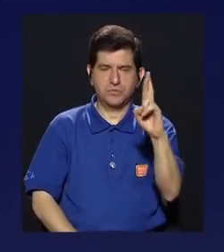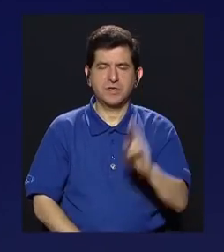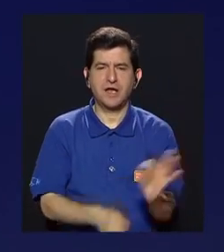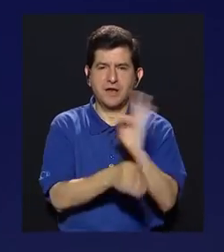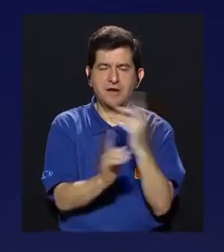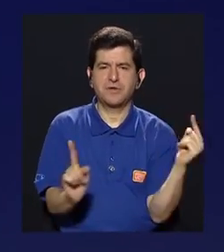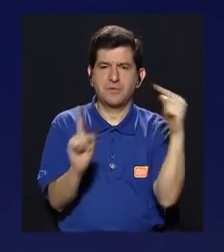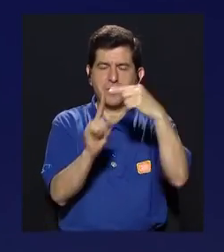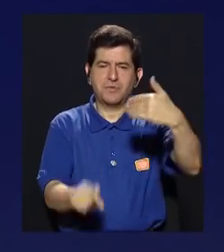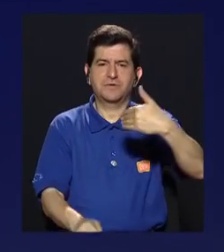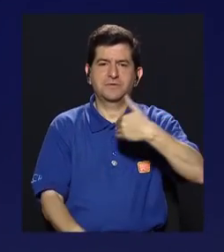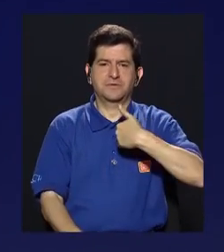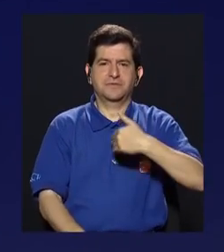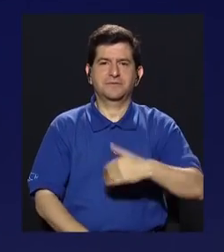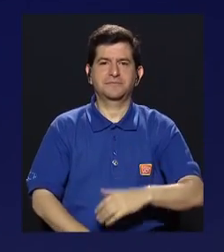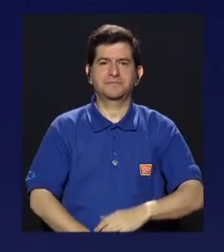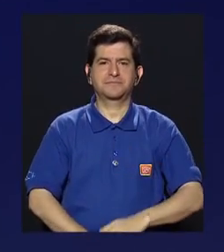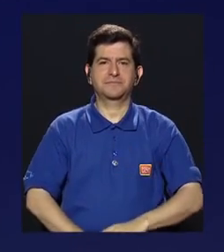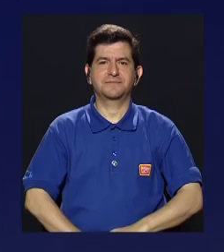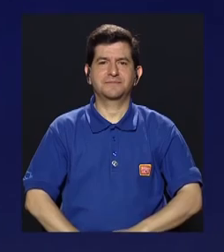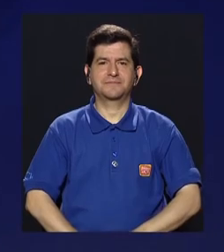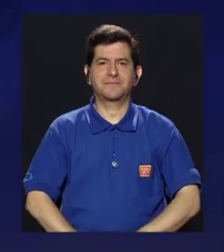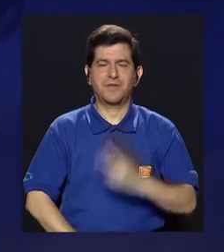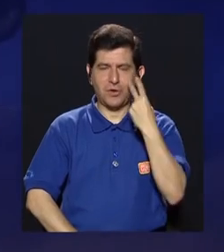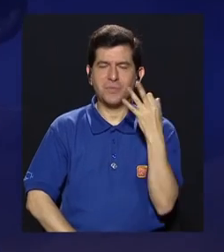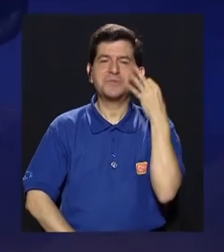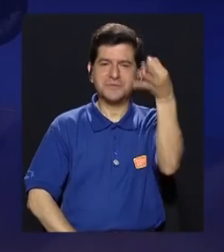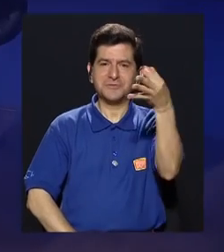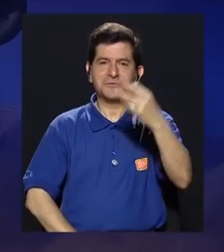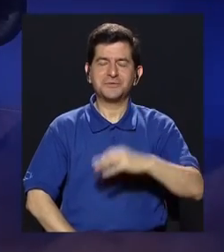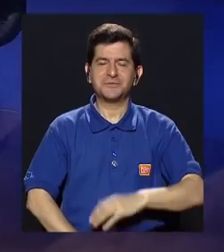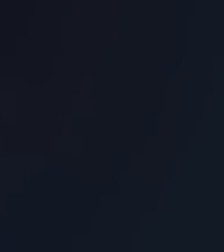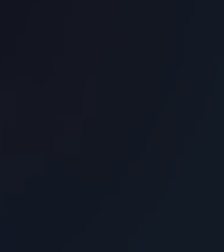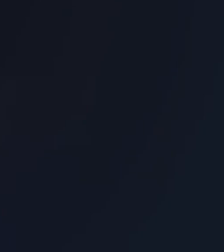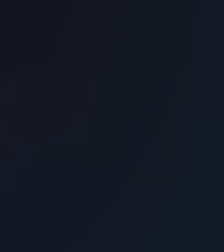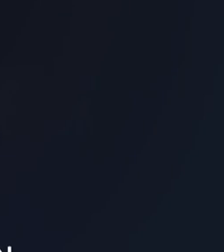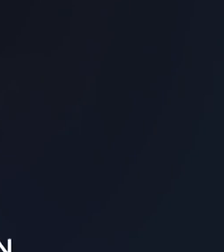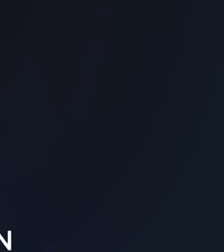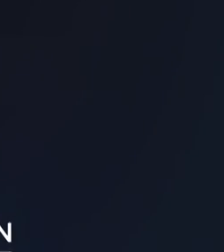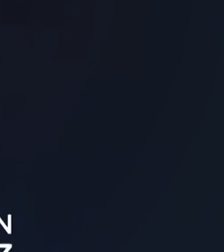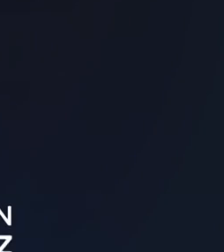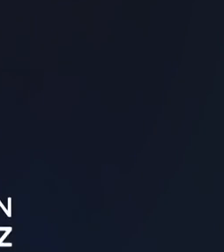sede en donde hacemos televisión con sentido hasta la próxima